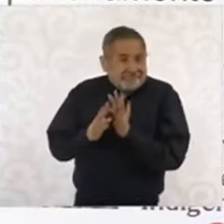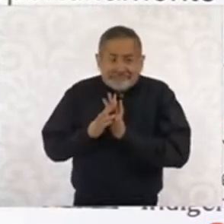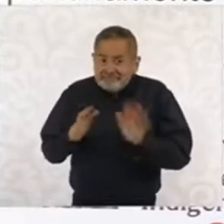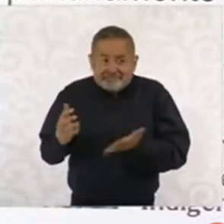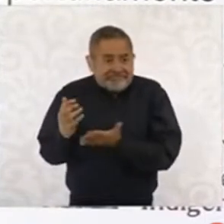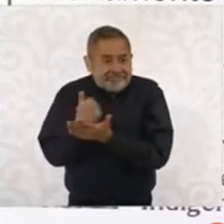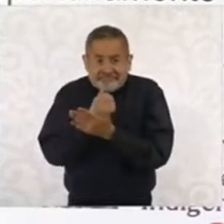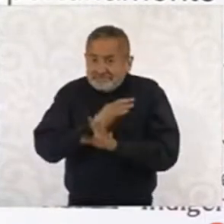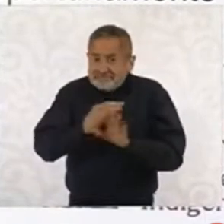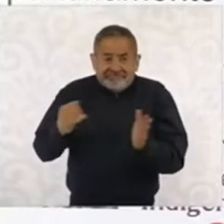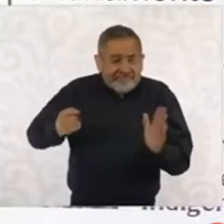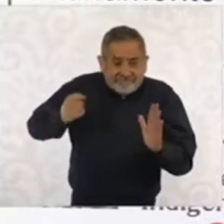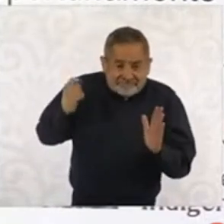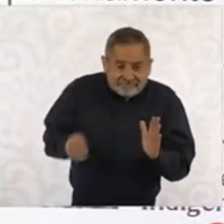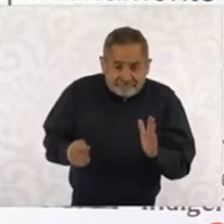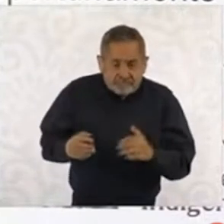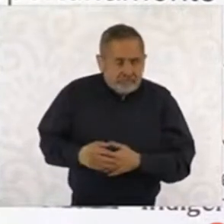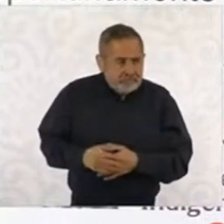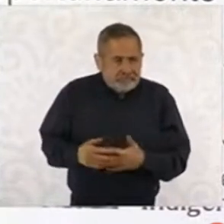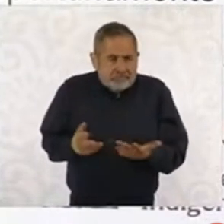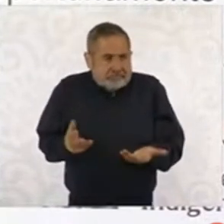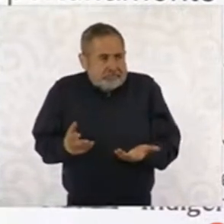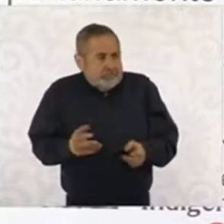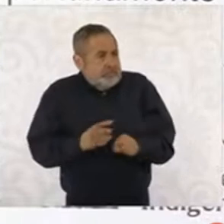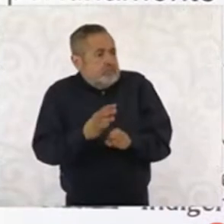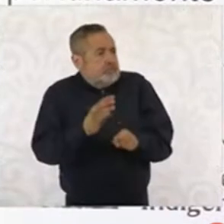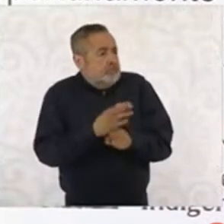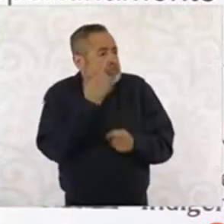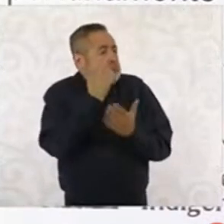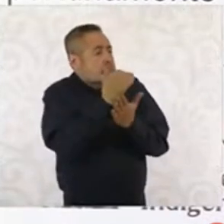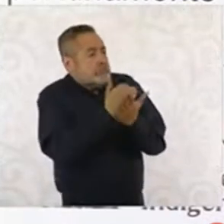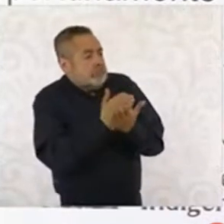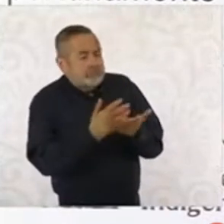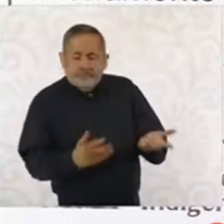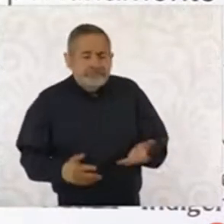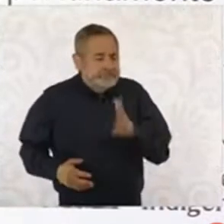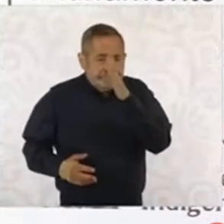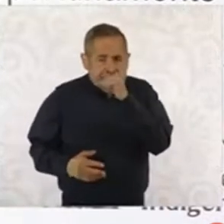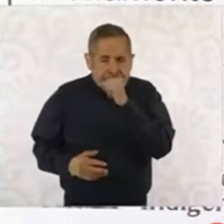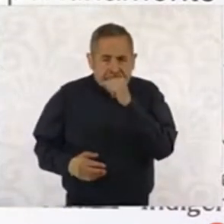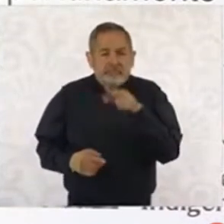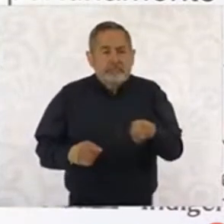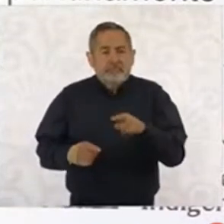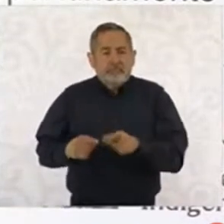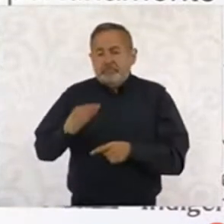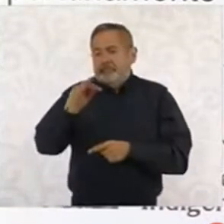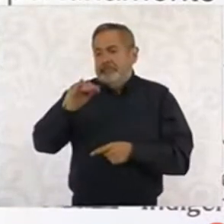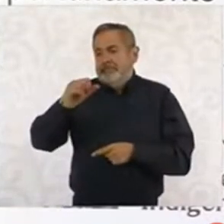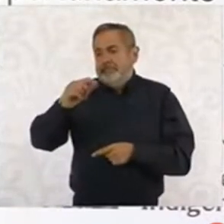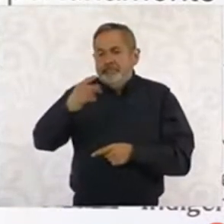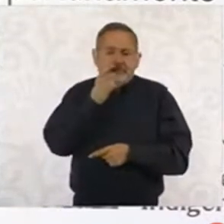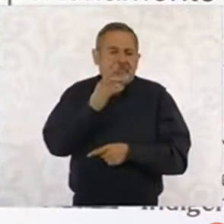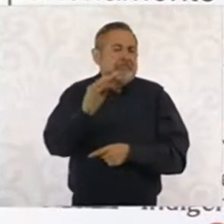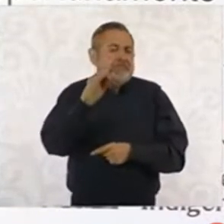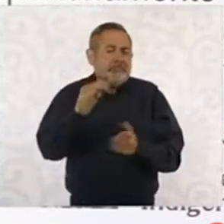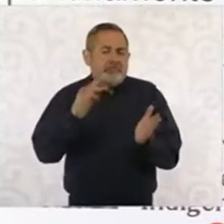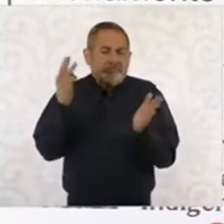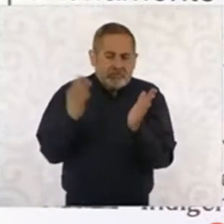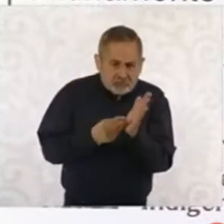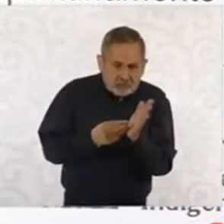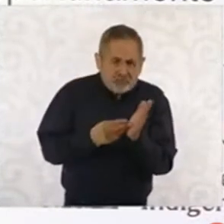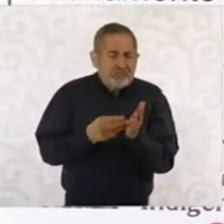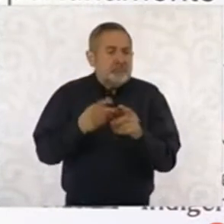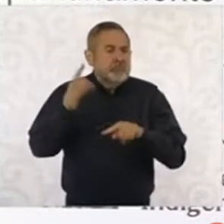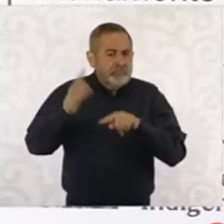Entonces, ¿qué beneficios puede tener? Los beneficios que dice el Código Fiscal, que se le pueden quitar las multas, los